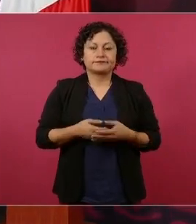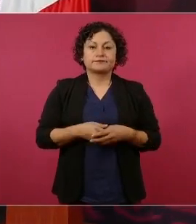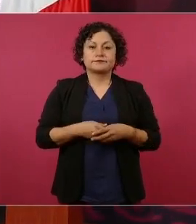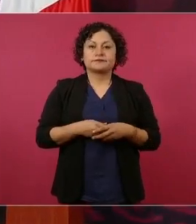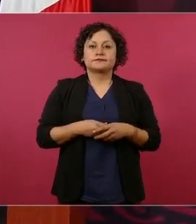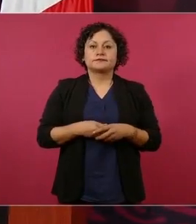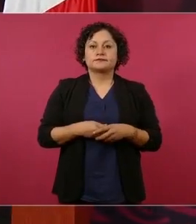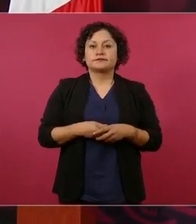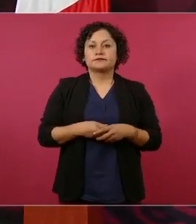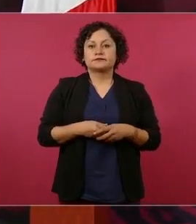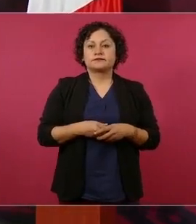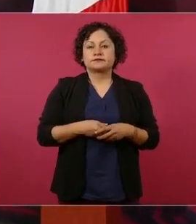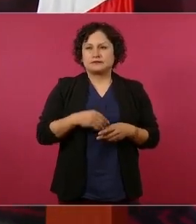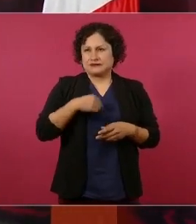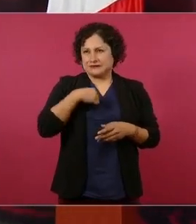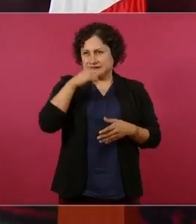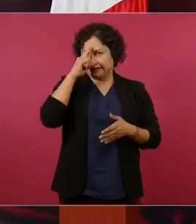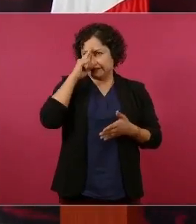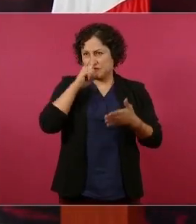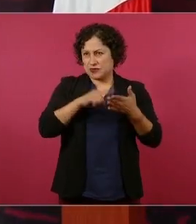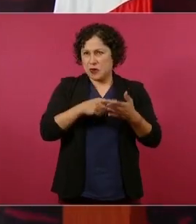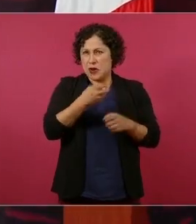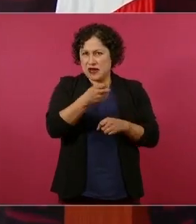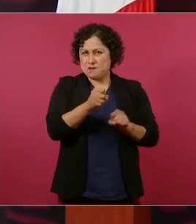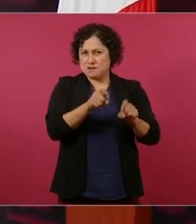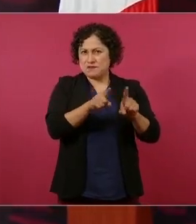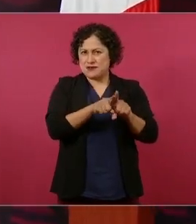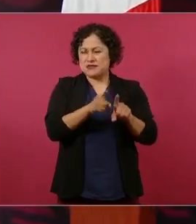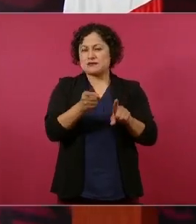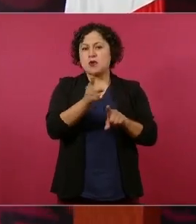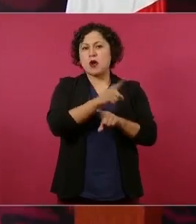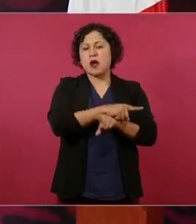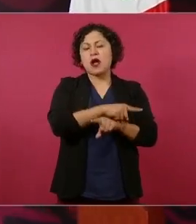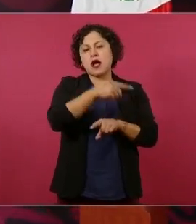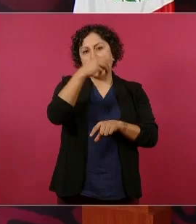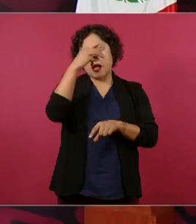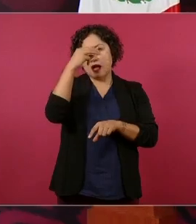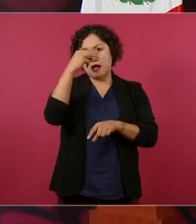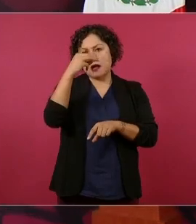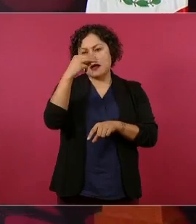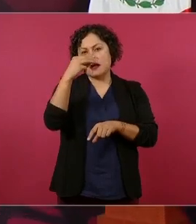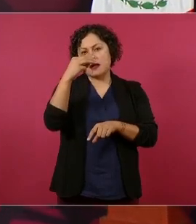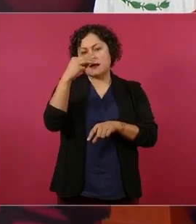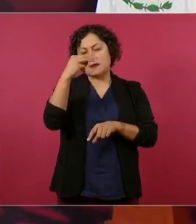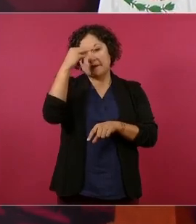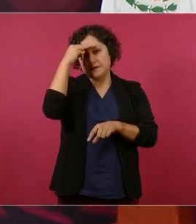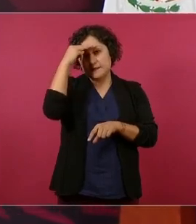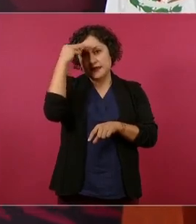incluso eso lo podríamos ver en Mexicali también, con